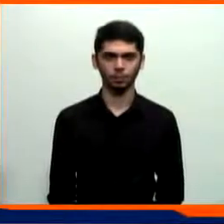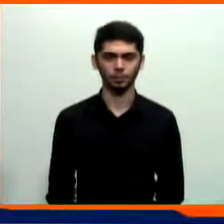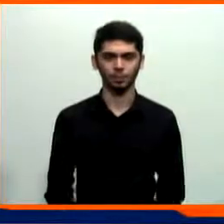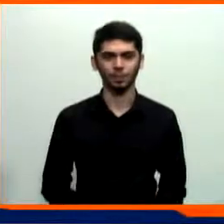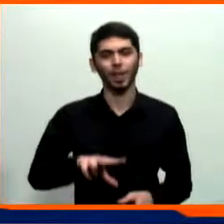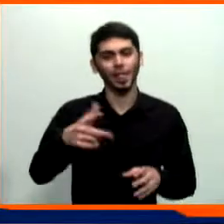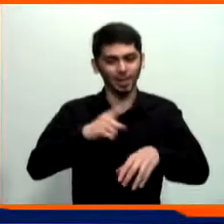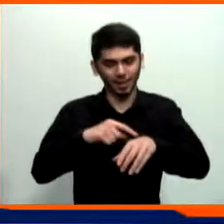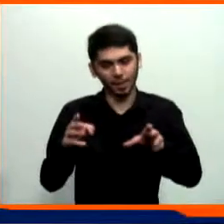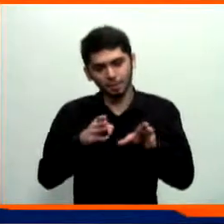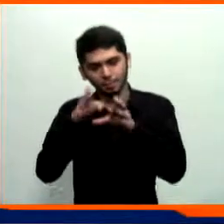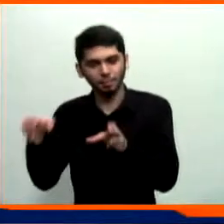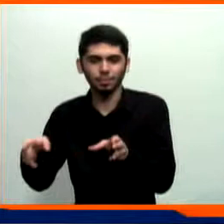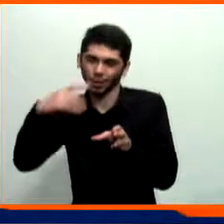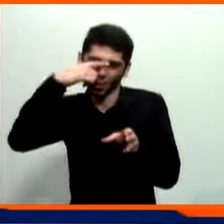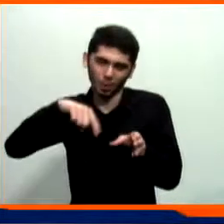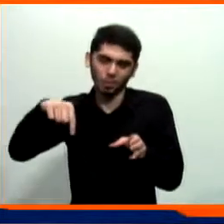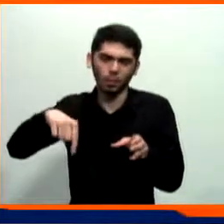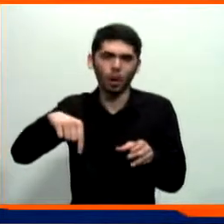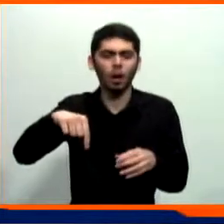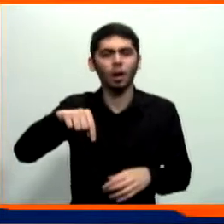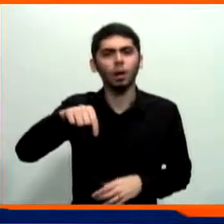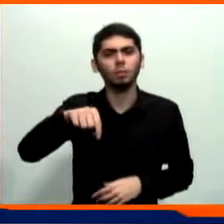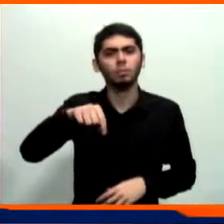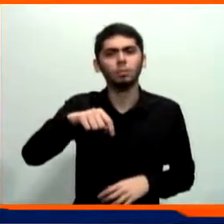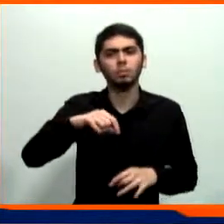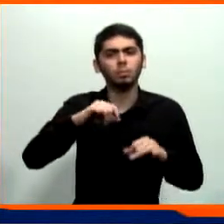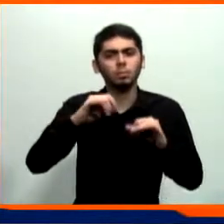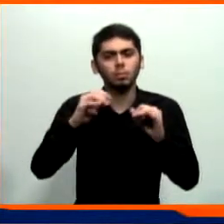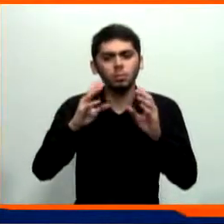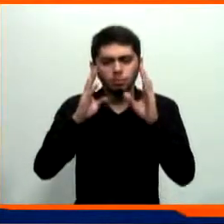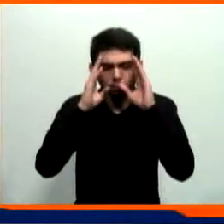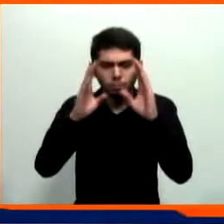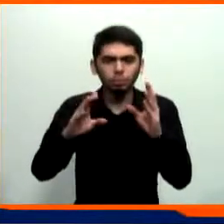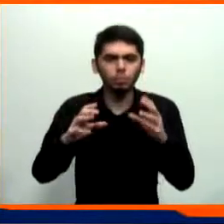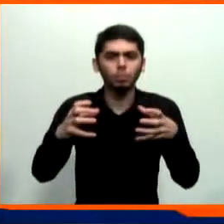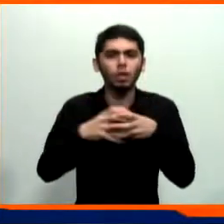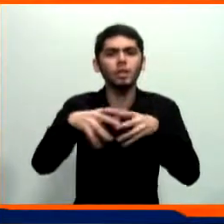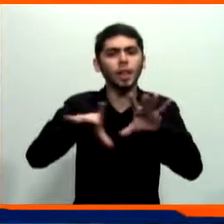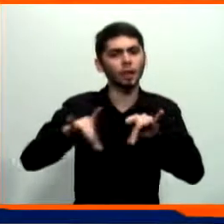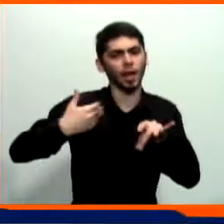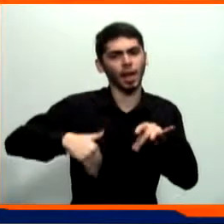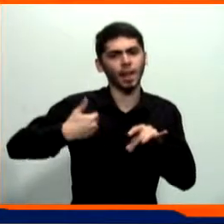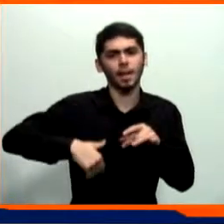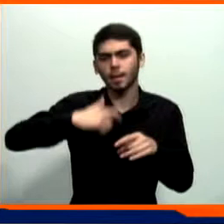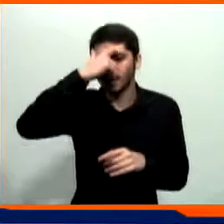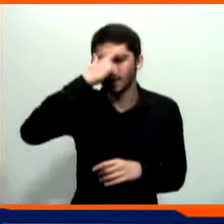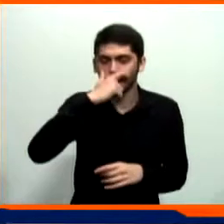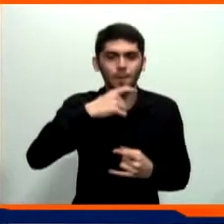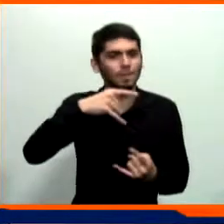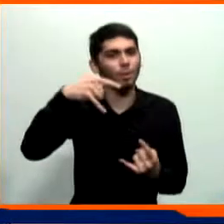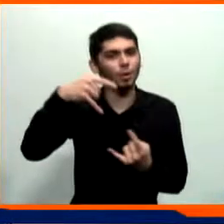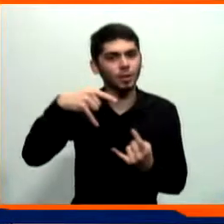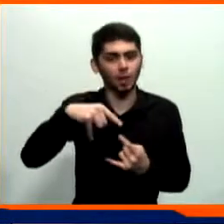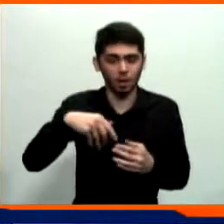Tercer y último bloque aquí en Deporte B Noticias. Tiempo de hablar de la selección de fútbol para ciegos. Los murciélagos que se están preparando para el Mundial de la categoría que se va a